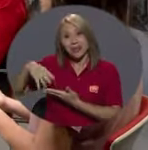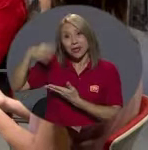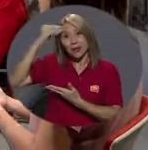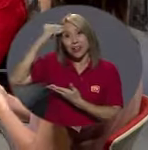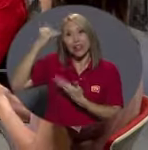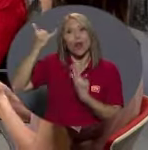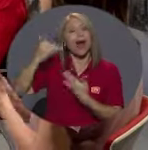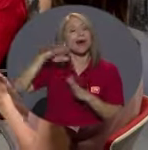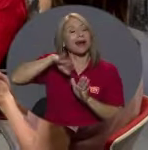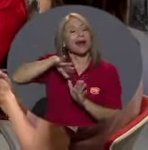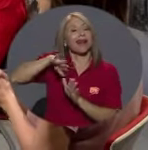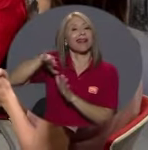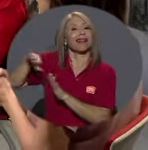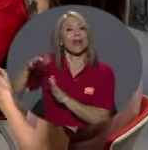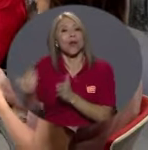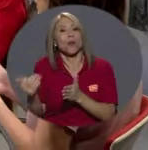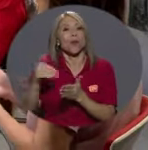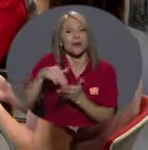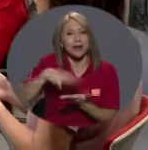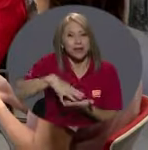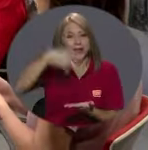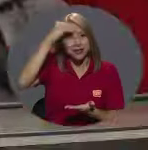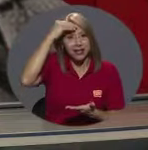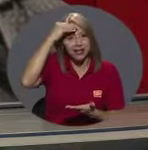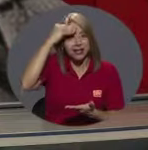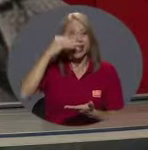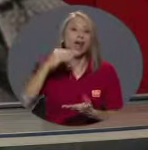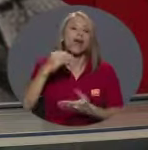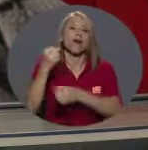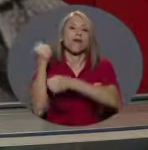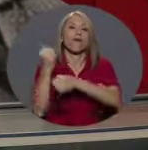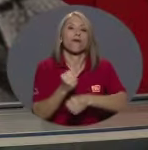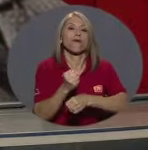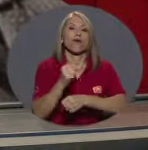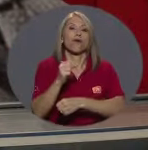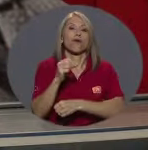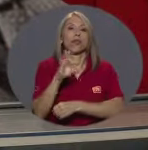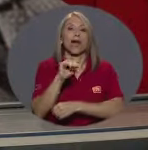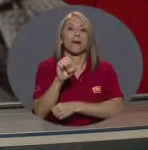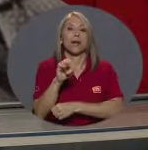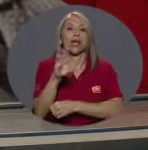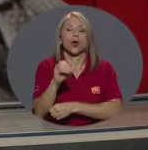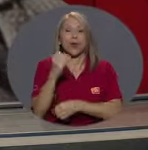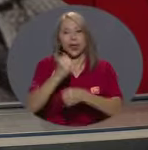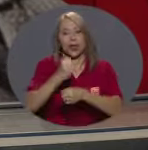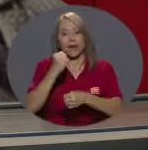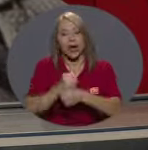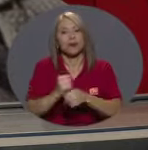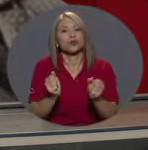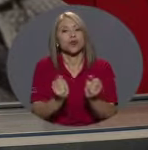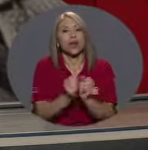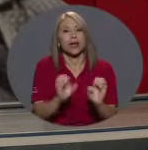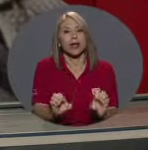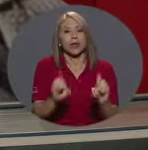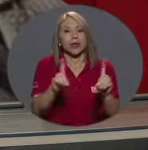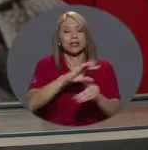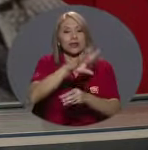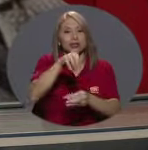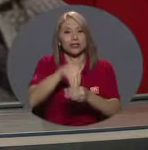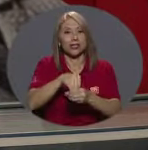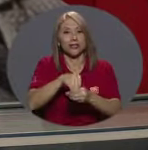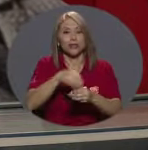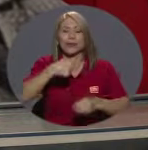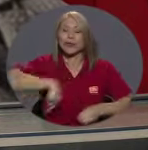más complicado, ¿verdad? Entonces, desde Fundameco específicamente, trabajamos muchísimo todo lo que es educación inclusiva,